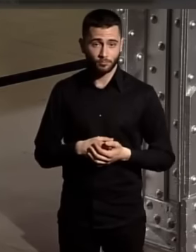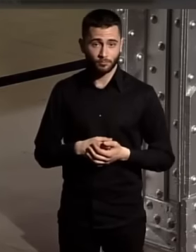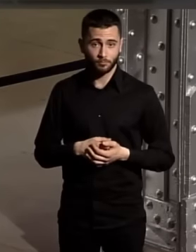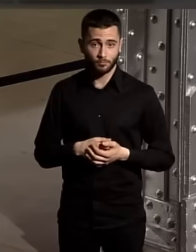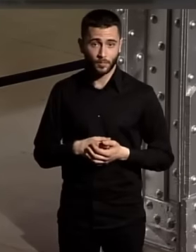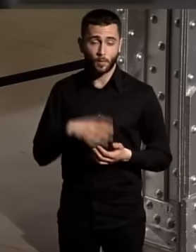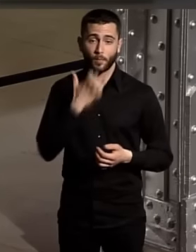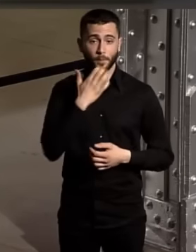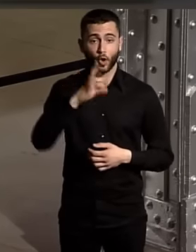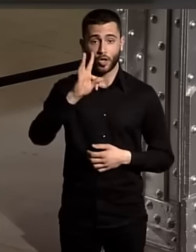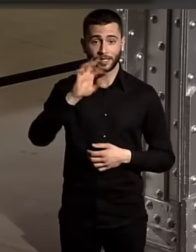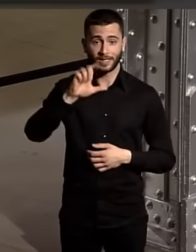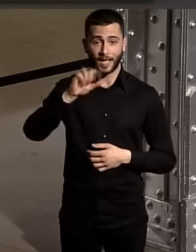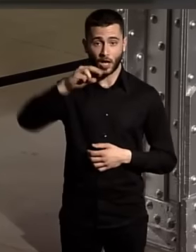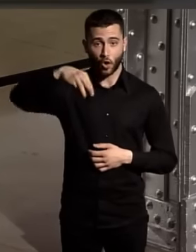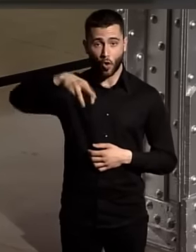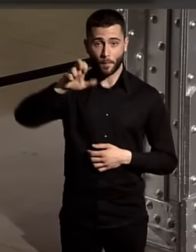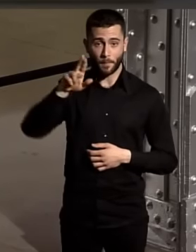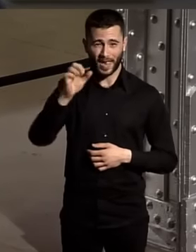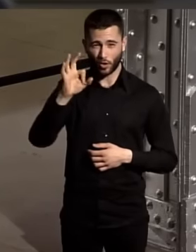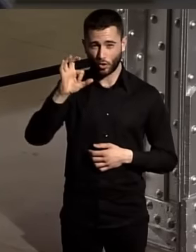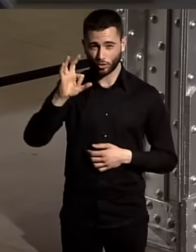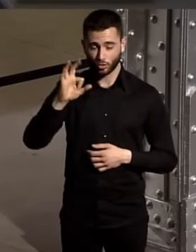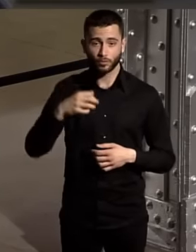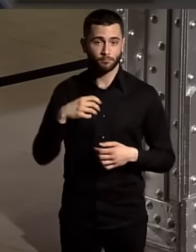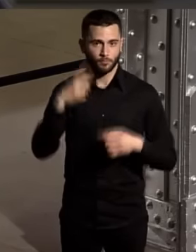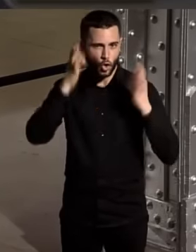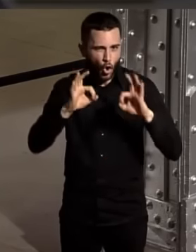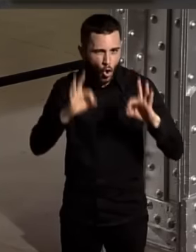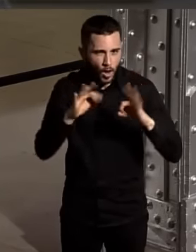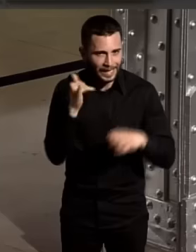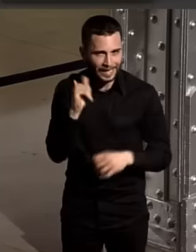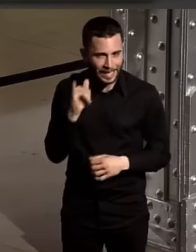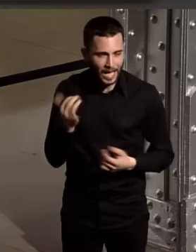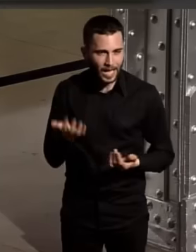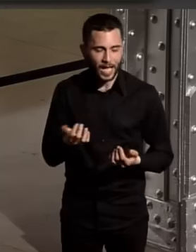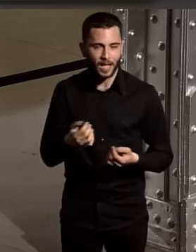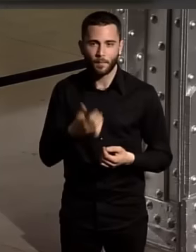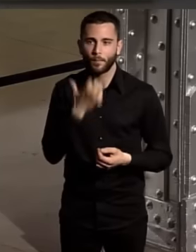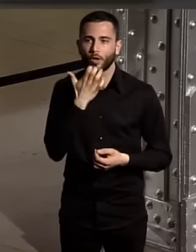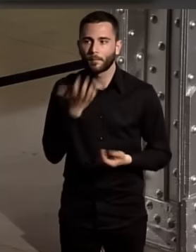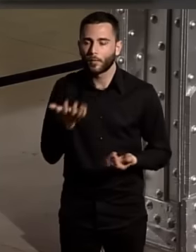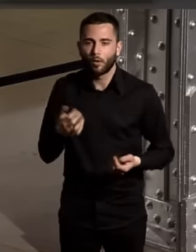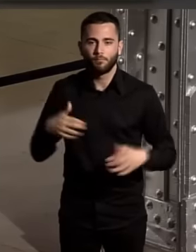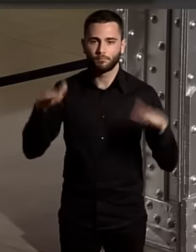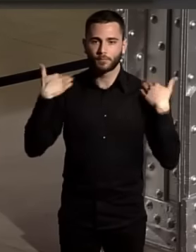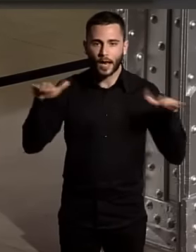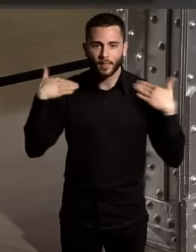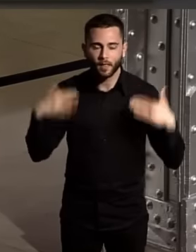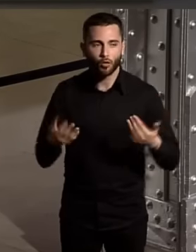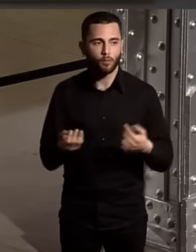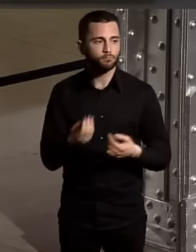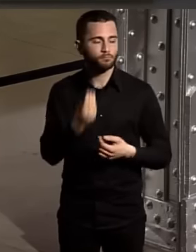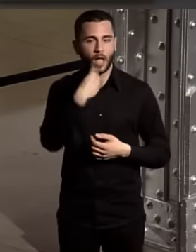los telómeros son las cosas de sentido común no eh cosas como bueno El ejercicio es fundamental la alimentación sana